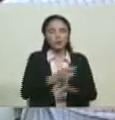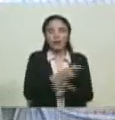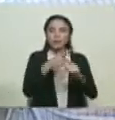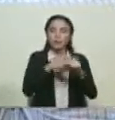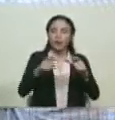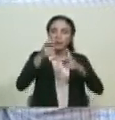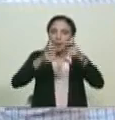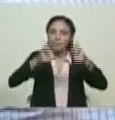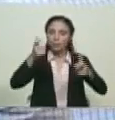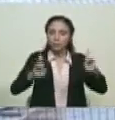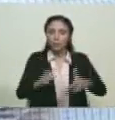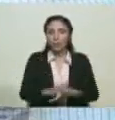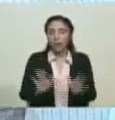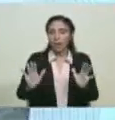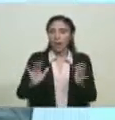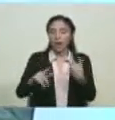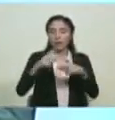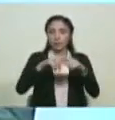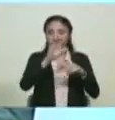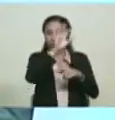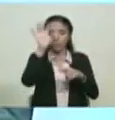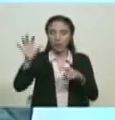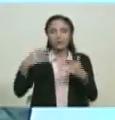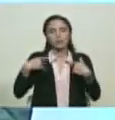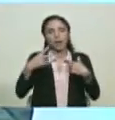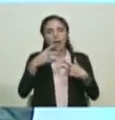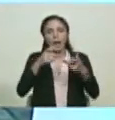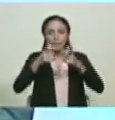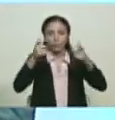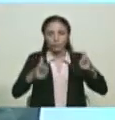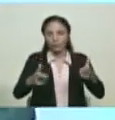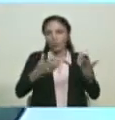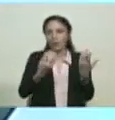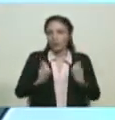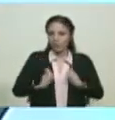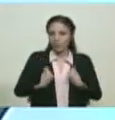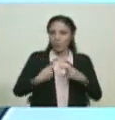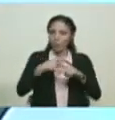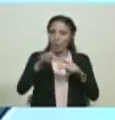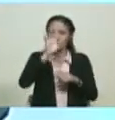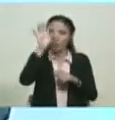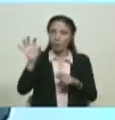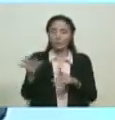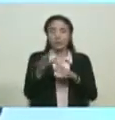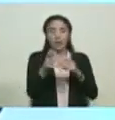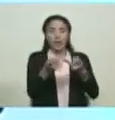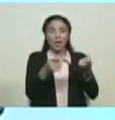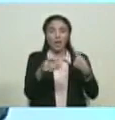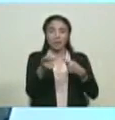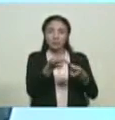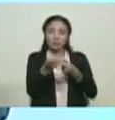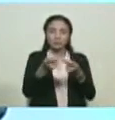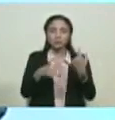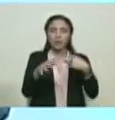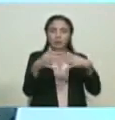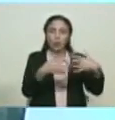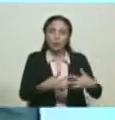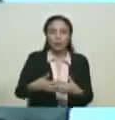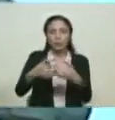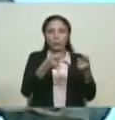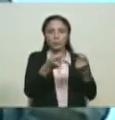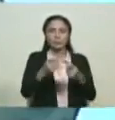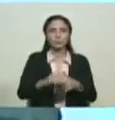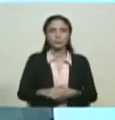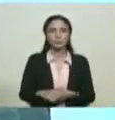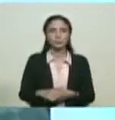que están de esos países en los eeuu no ha habido amenaza que no haga el imperio norteamericano cada vez que